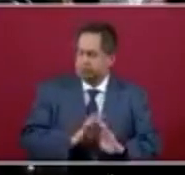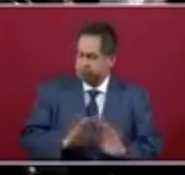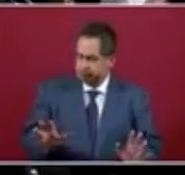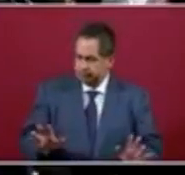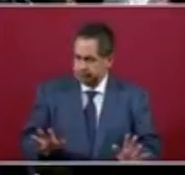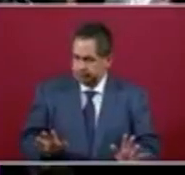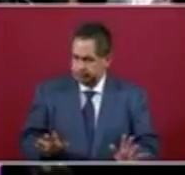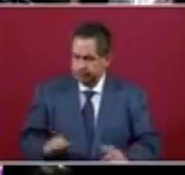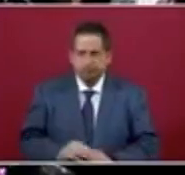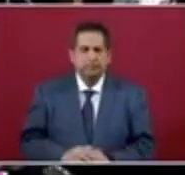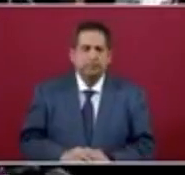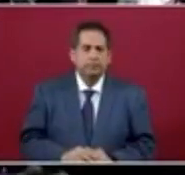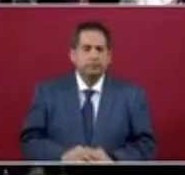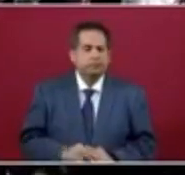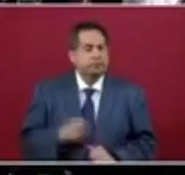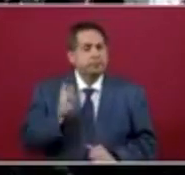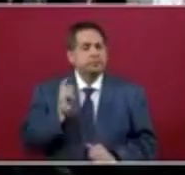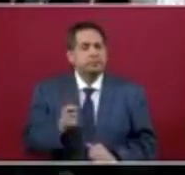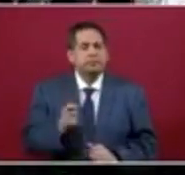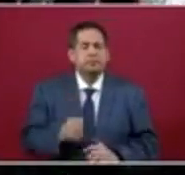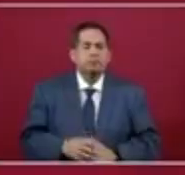y que